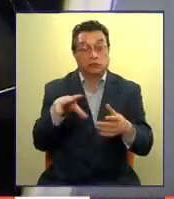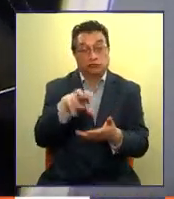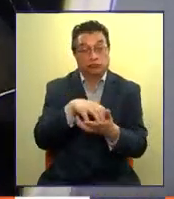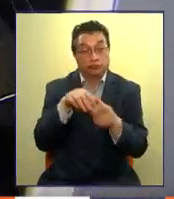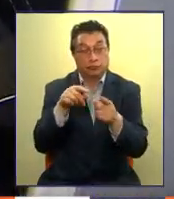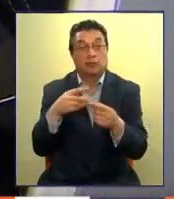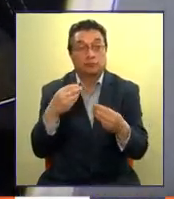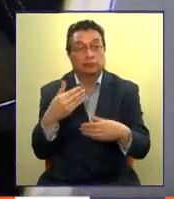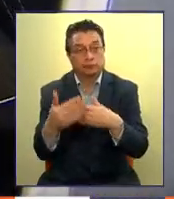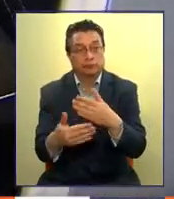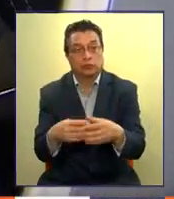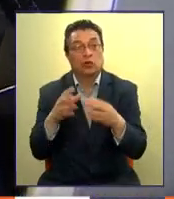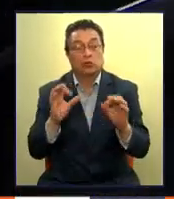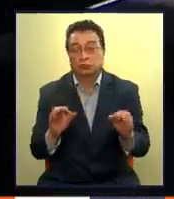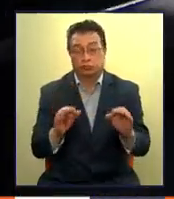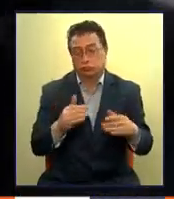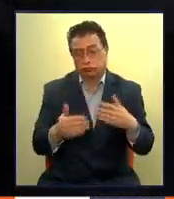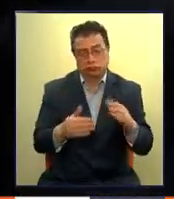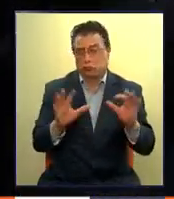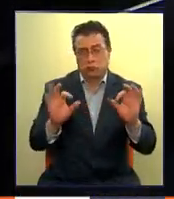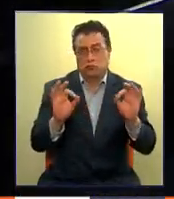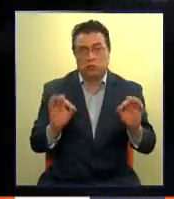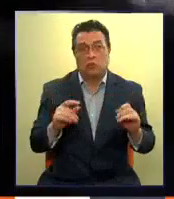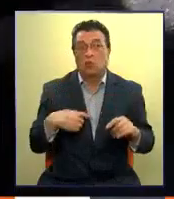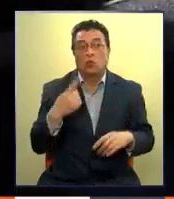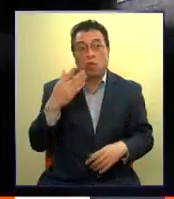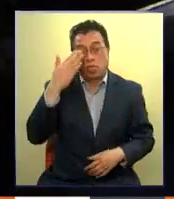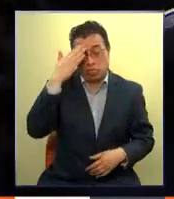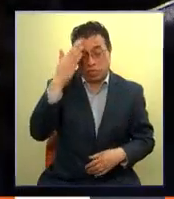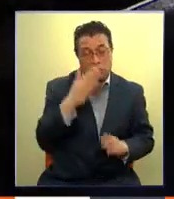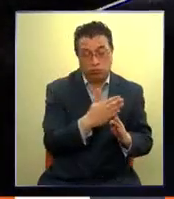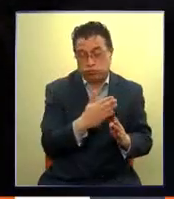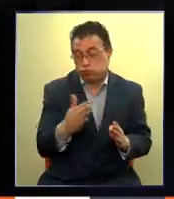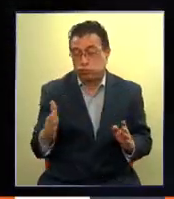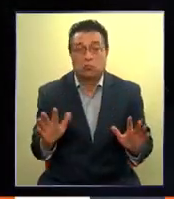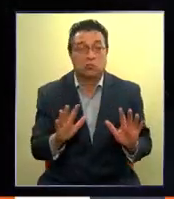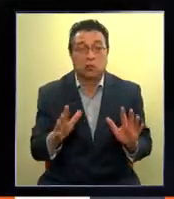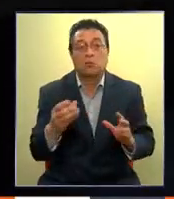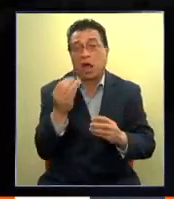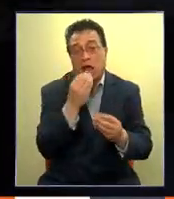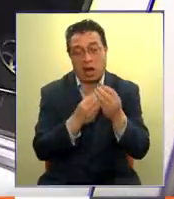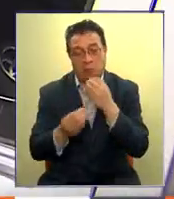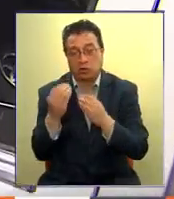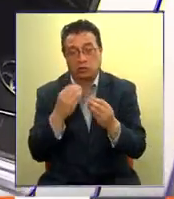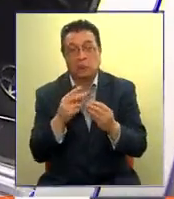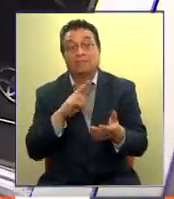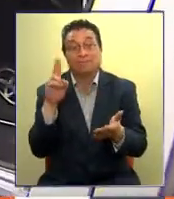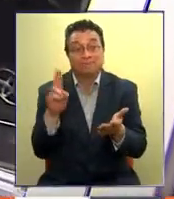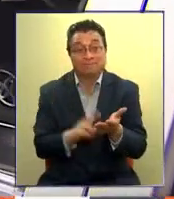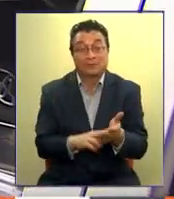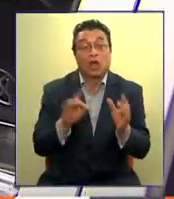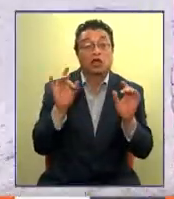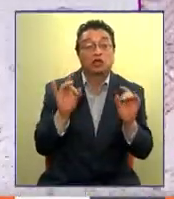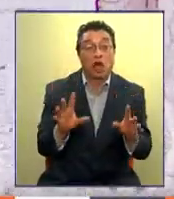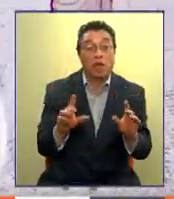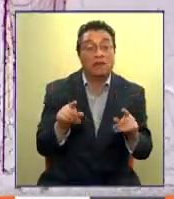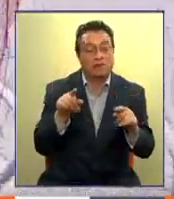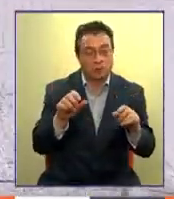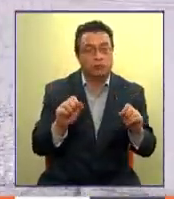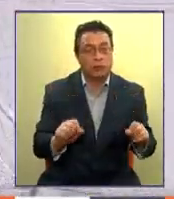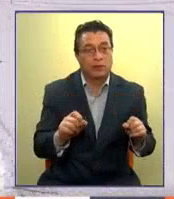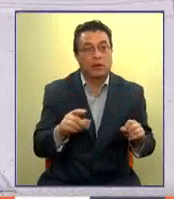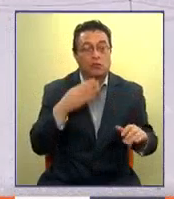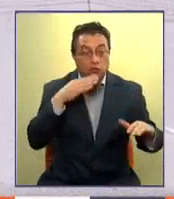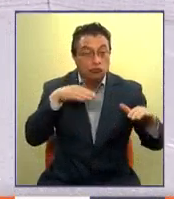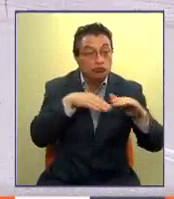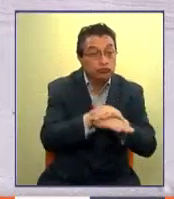Jugamos y hacemos muñequitos nomás, por último. Vamos por el día. Por el día a almorzar. Y es que realmente solo se puede de ese modo. Tenga refugio o